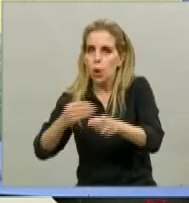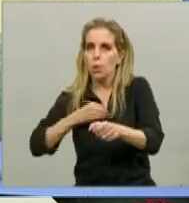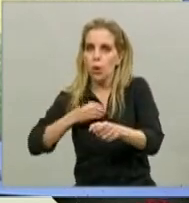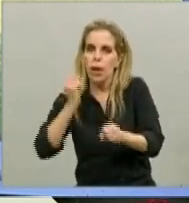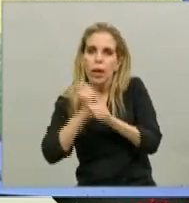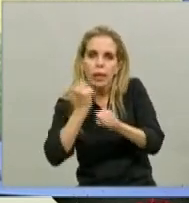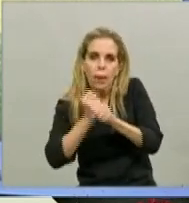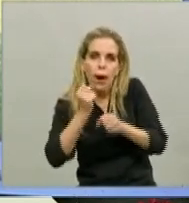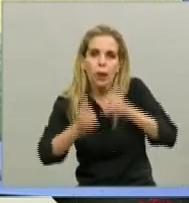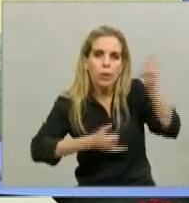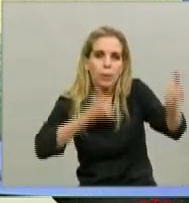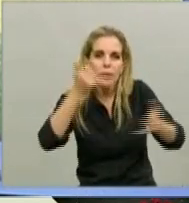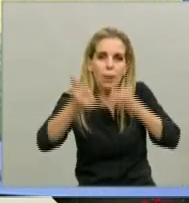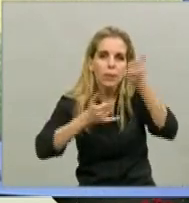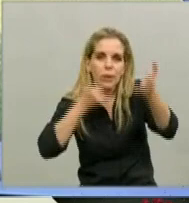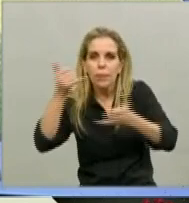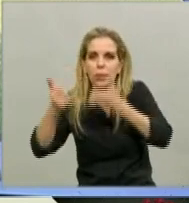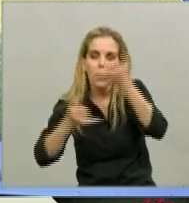haciendo ese seguimiento, viendo